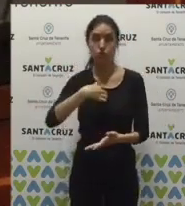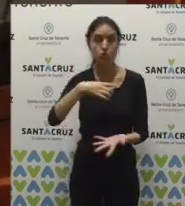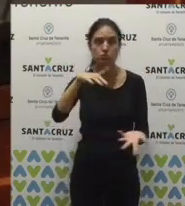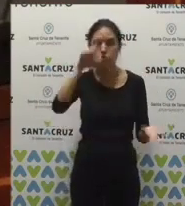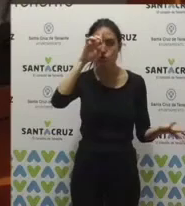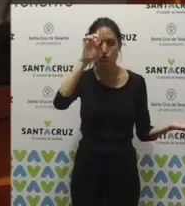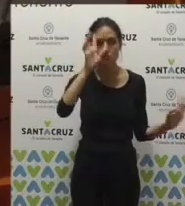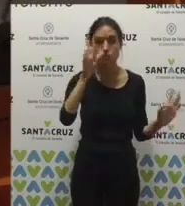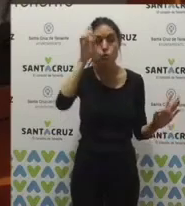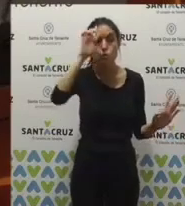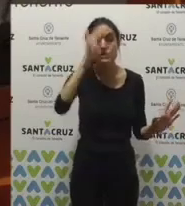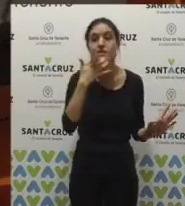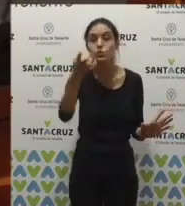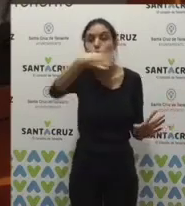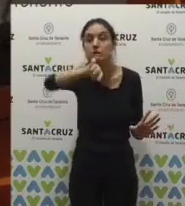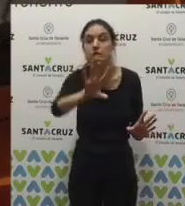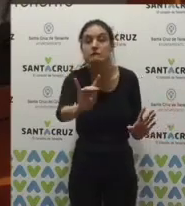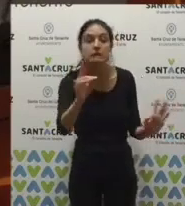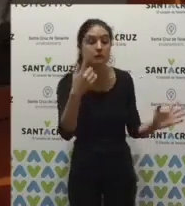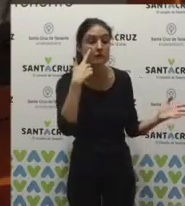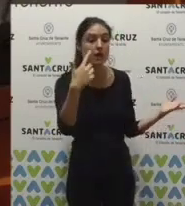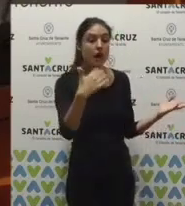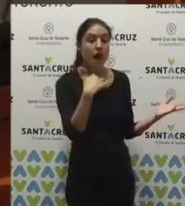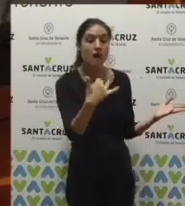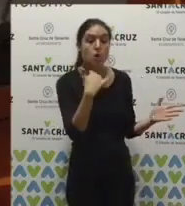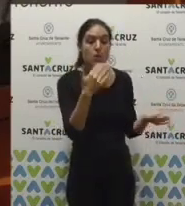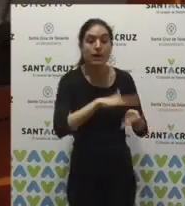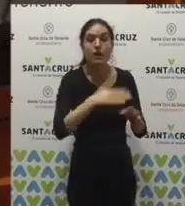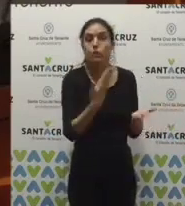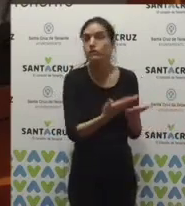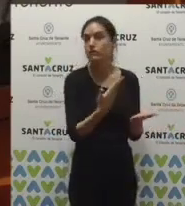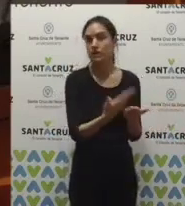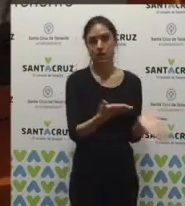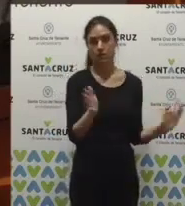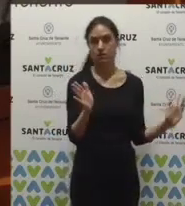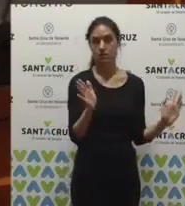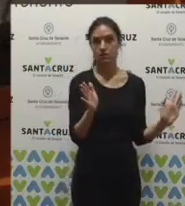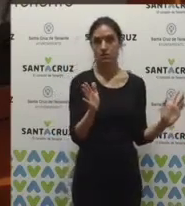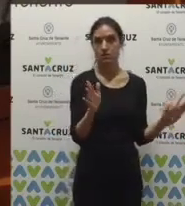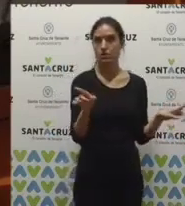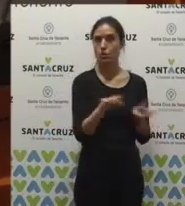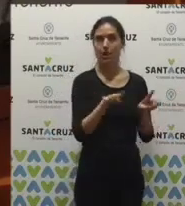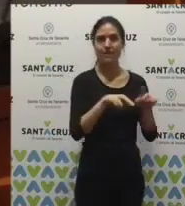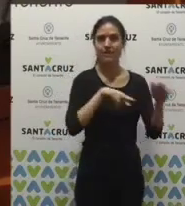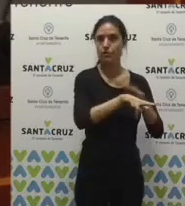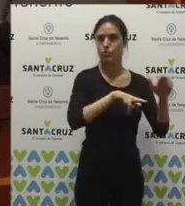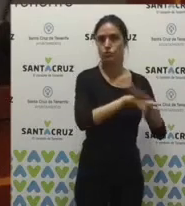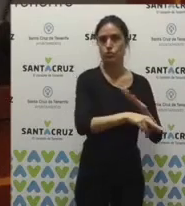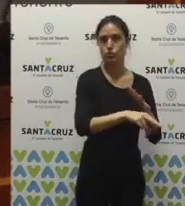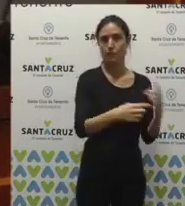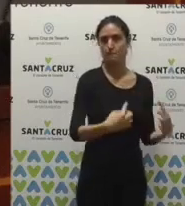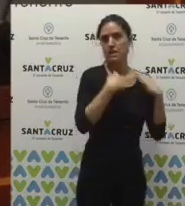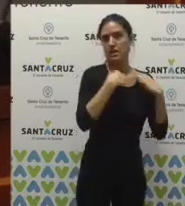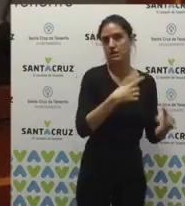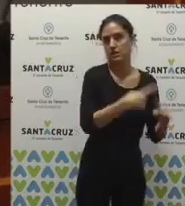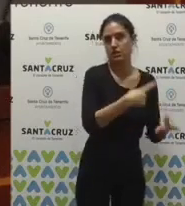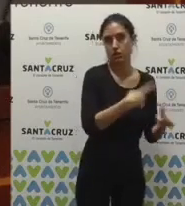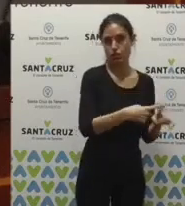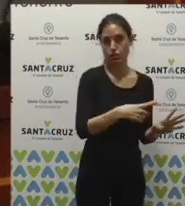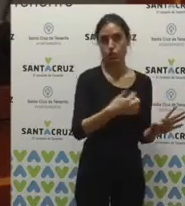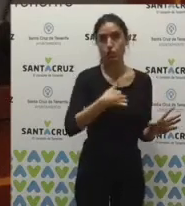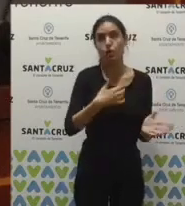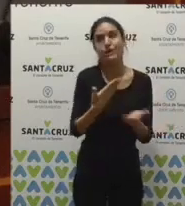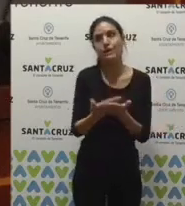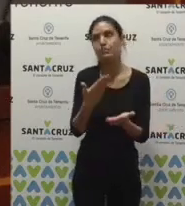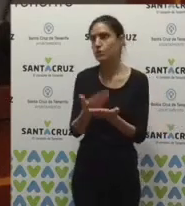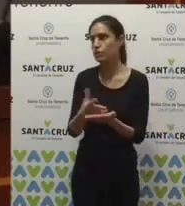algún supuesto donde esa posibilidad que santacruz se quede sin ese recurso sea sea viable les pido por favor que reconsideren esa